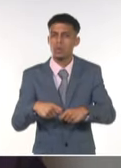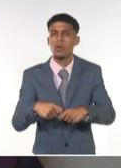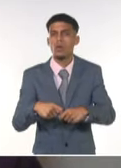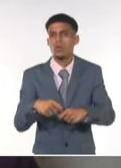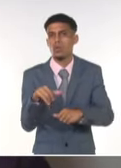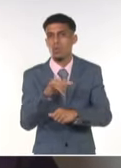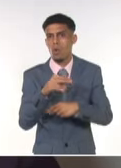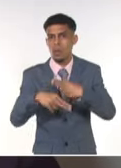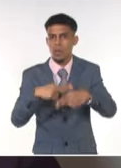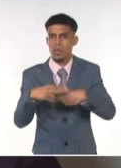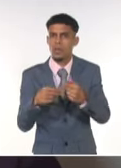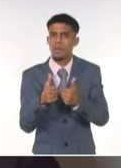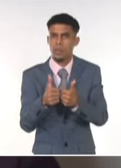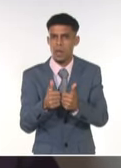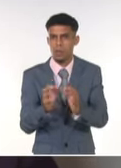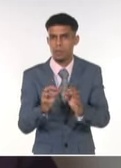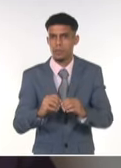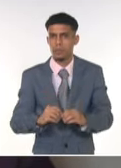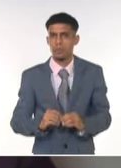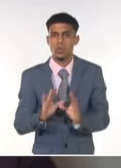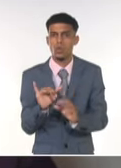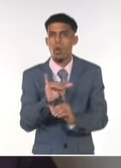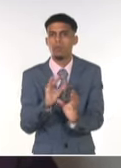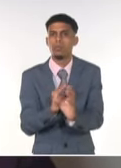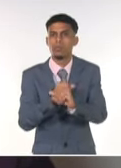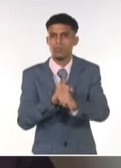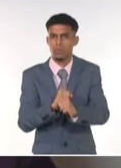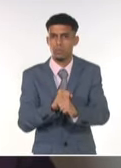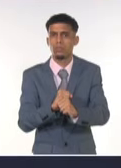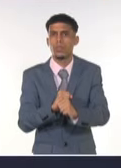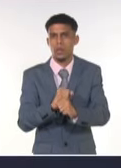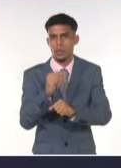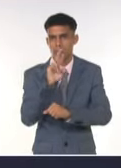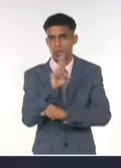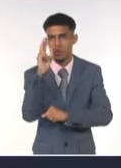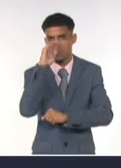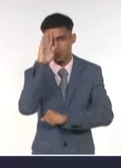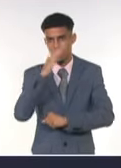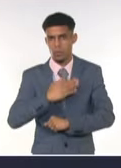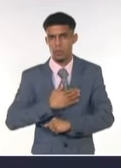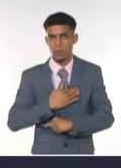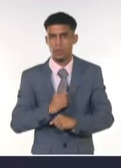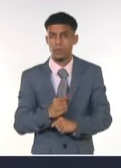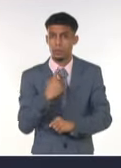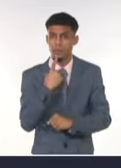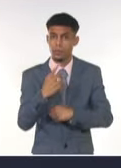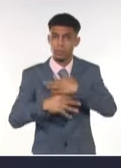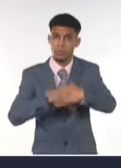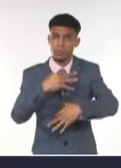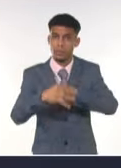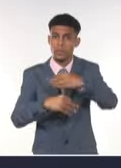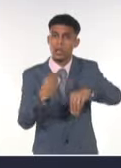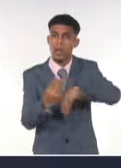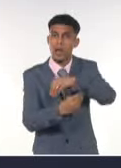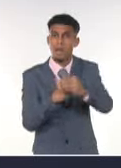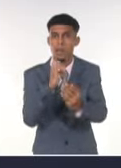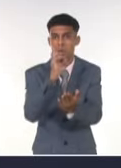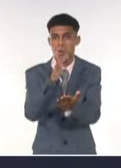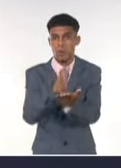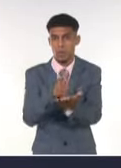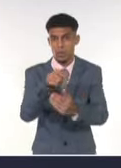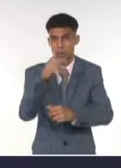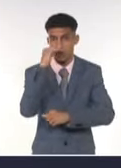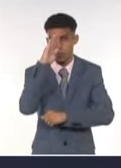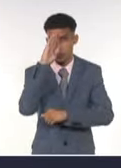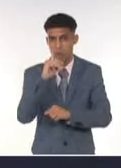de cuidar como lo que es, un patrimonio sagrado de nuestra revolución. Al referirse al perfeccionamiento de la enseñanza en Cuba,